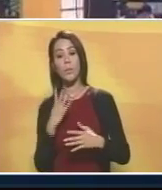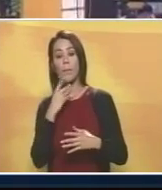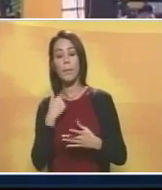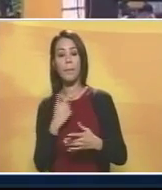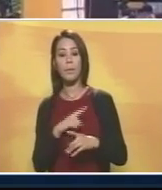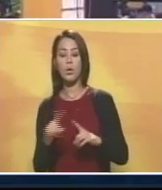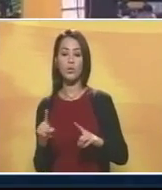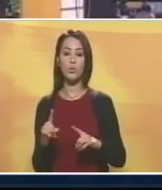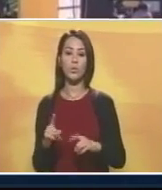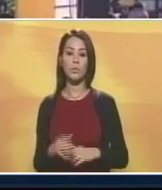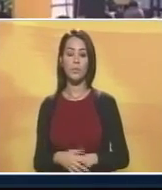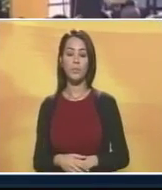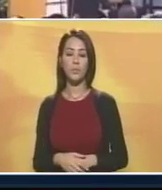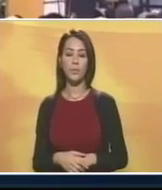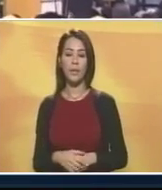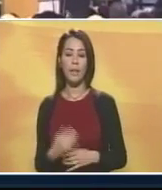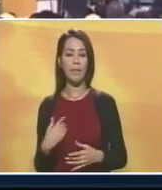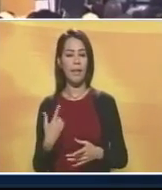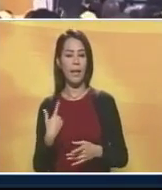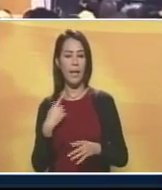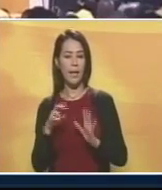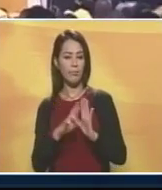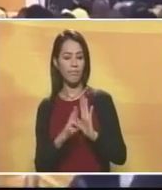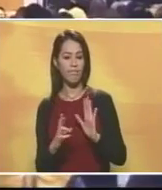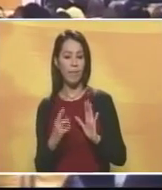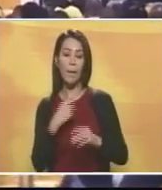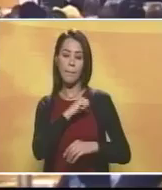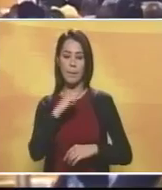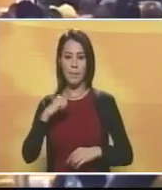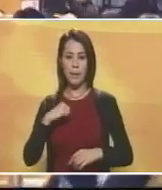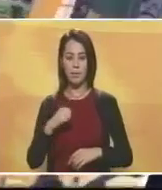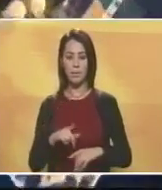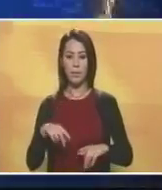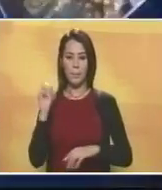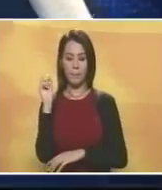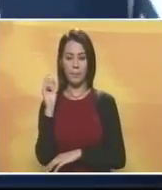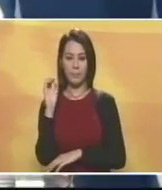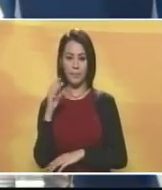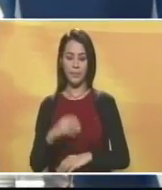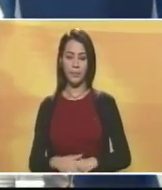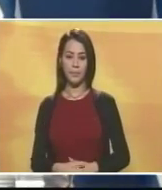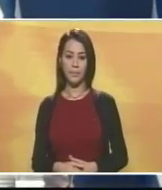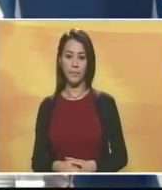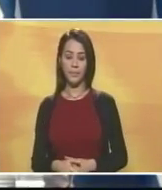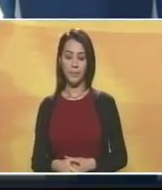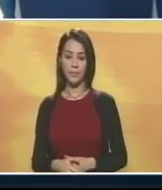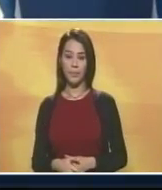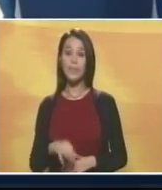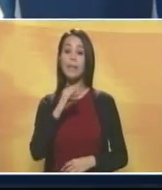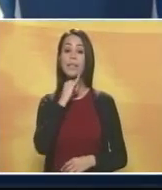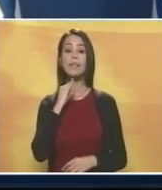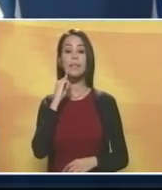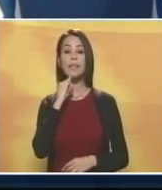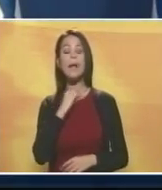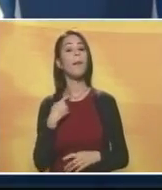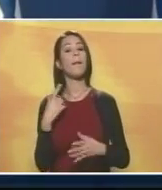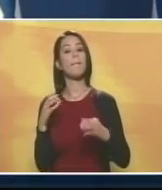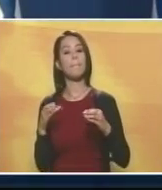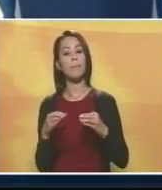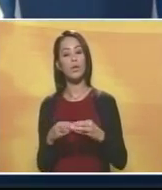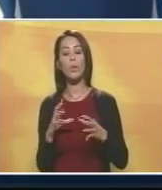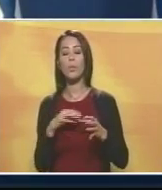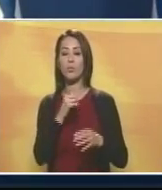procederán con una moción de censura en el Parlamento. En Israel, los principales socios en la